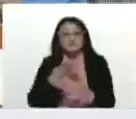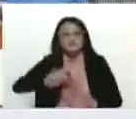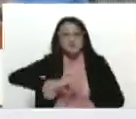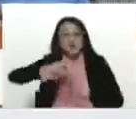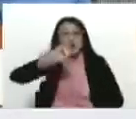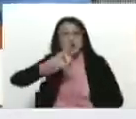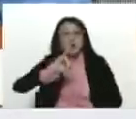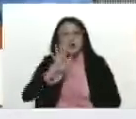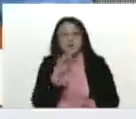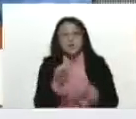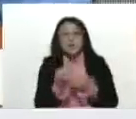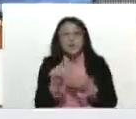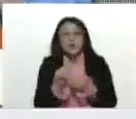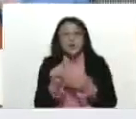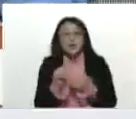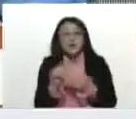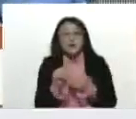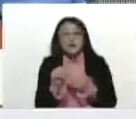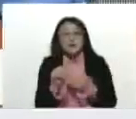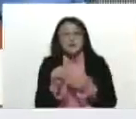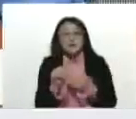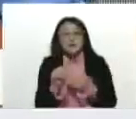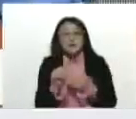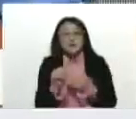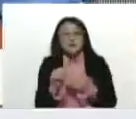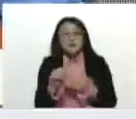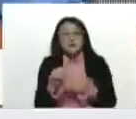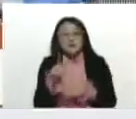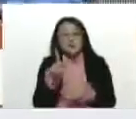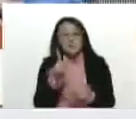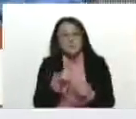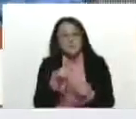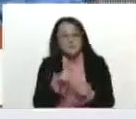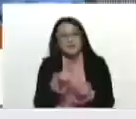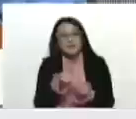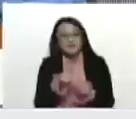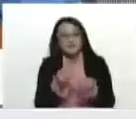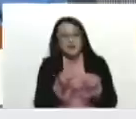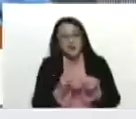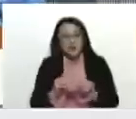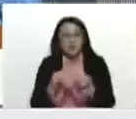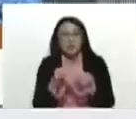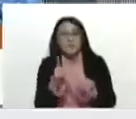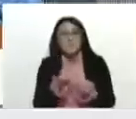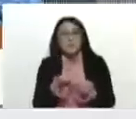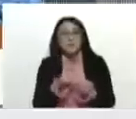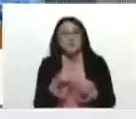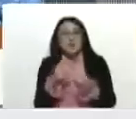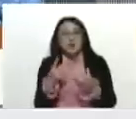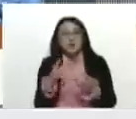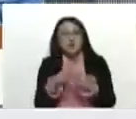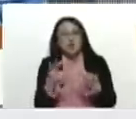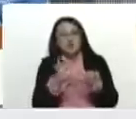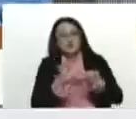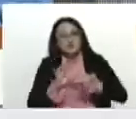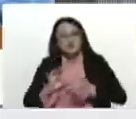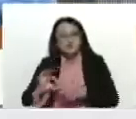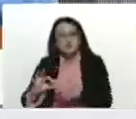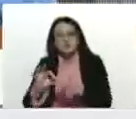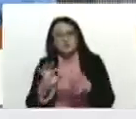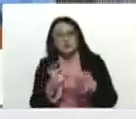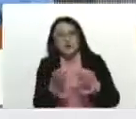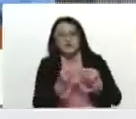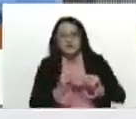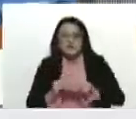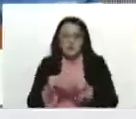porque no hay dos dólares y esto pasa por pedevesa que me recupere la producción Pero todo es un encadenamiento no para